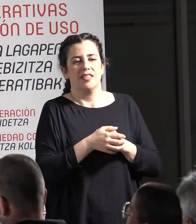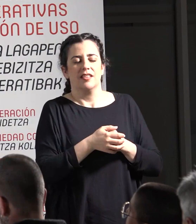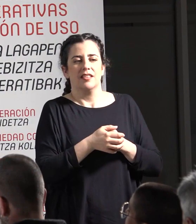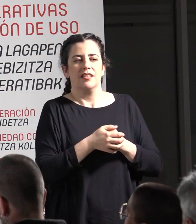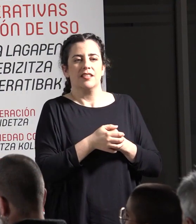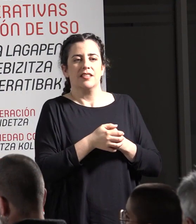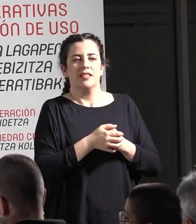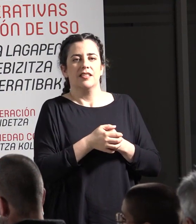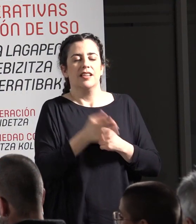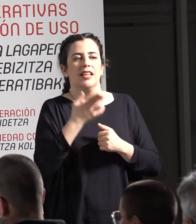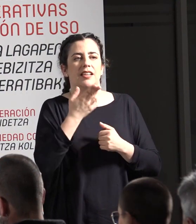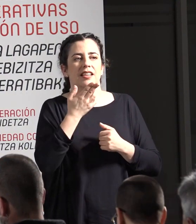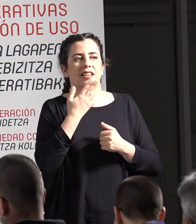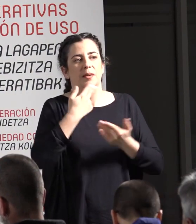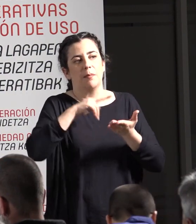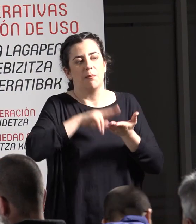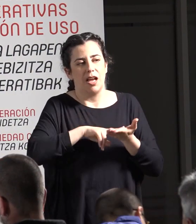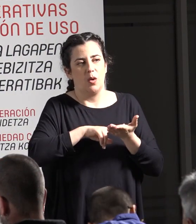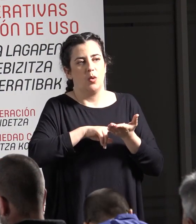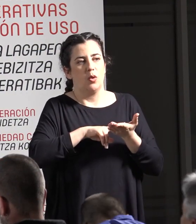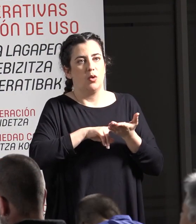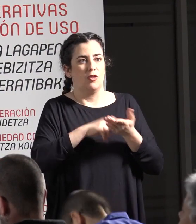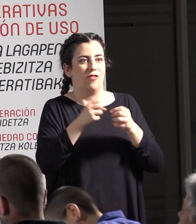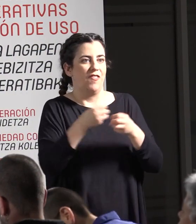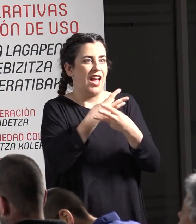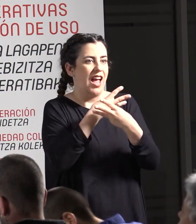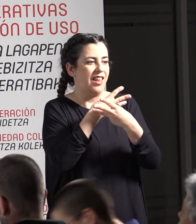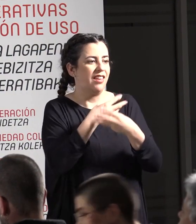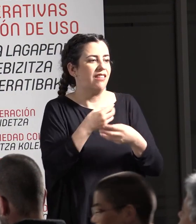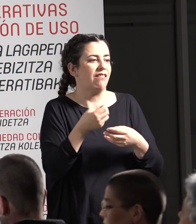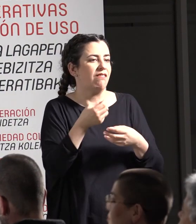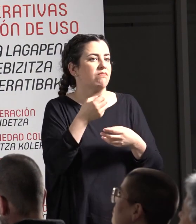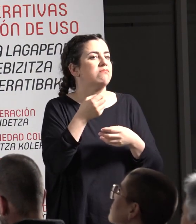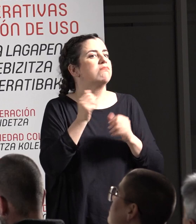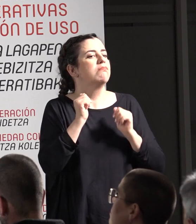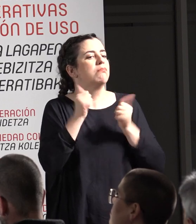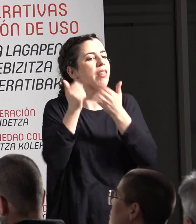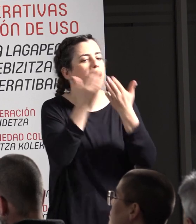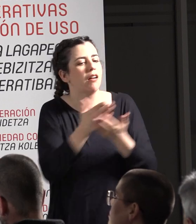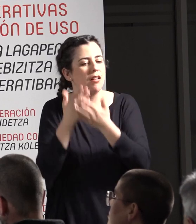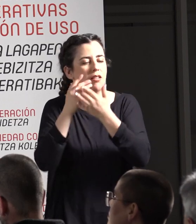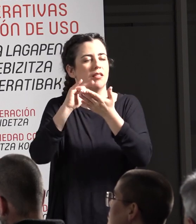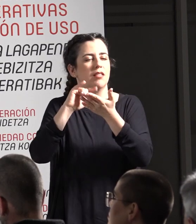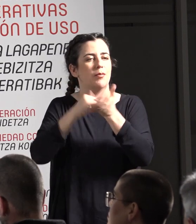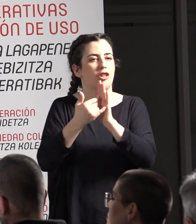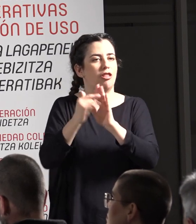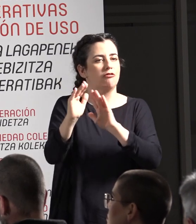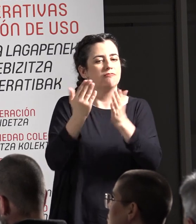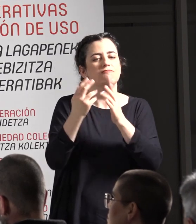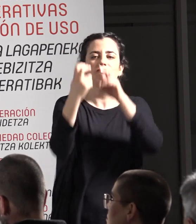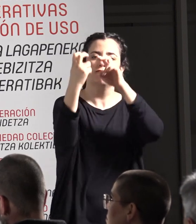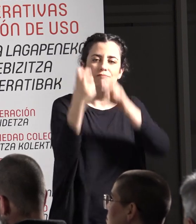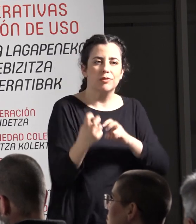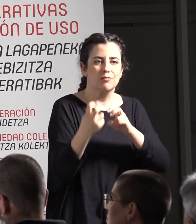¿cuándo entramos la banca, en este caso os puedo hablar de FIARE, a estudiar los proyectos? ¿En qué momento podemos empezar a hablar ya y